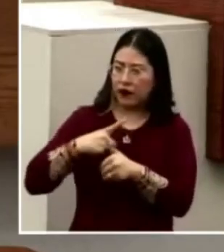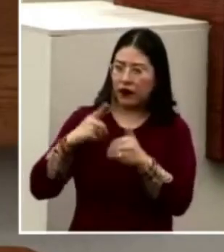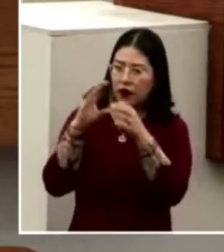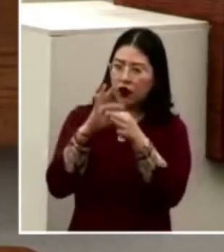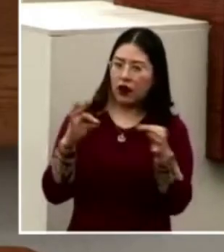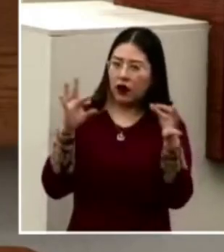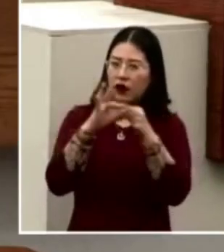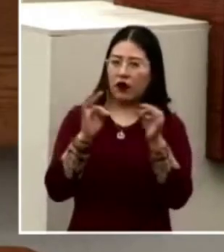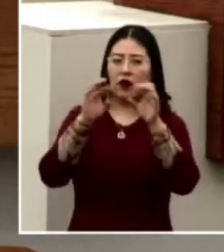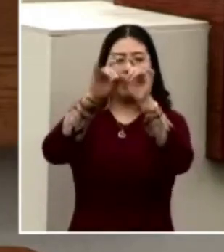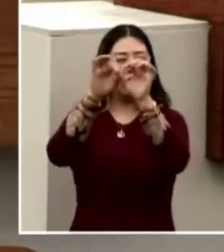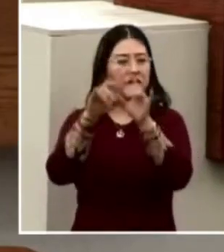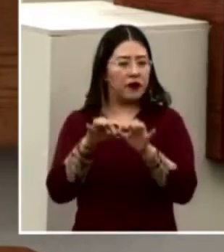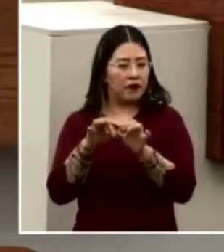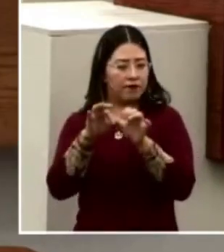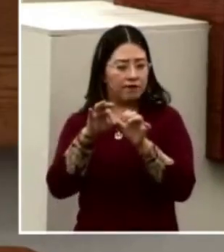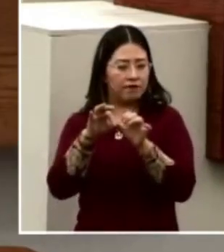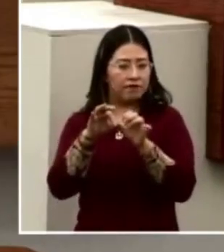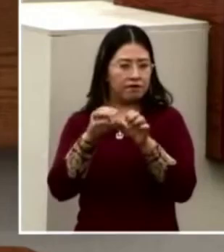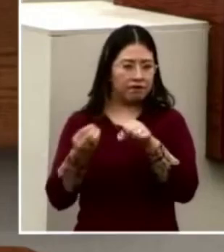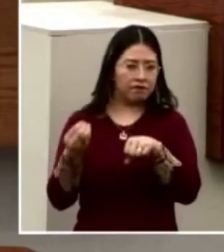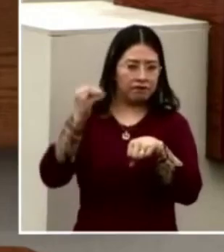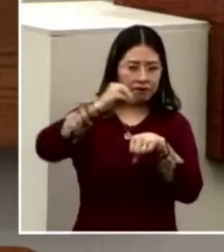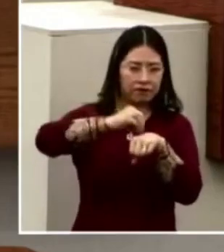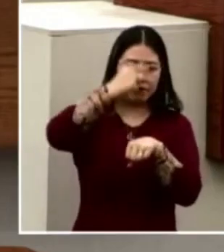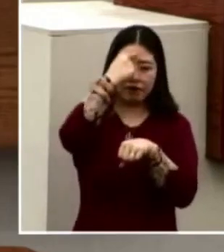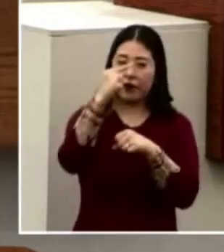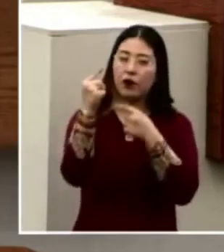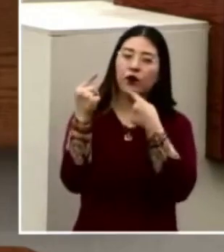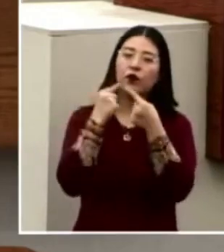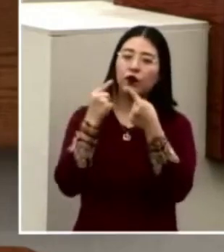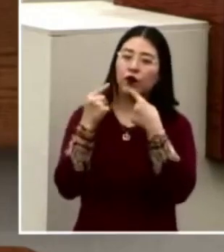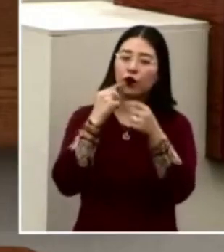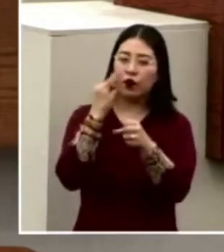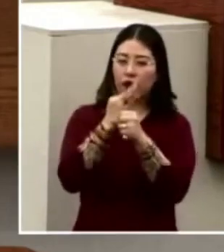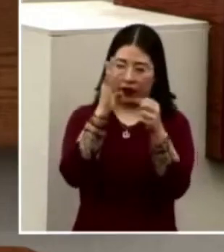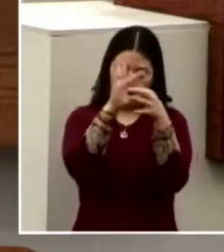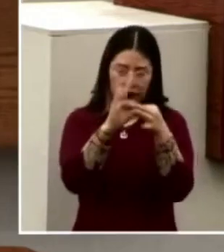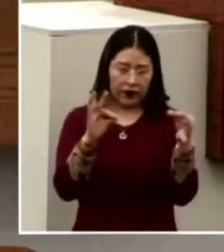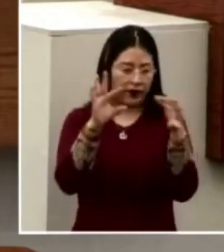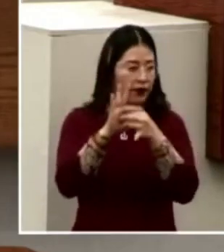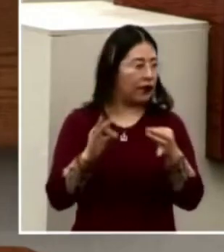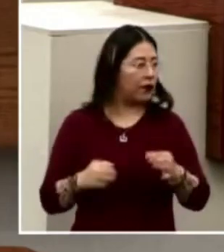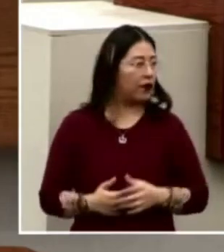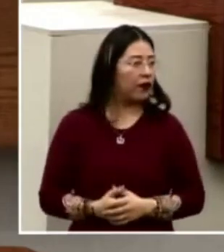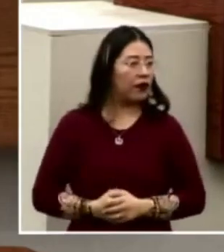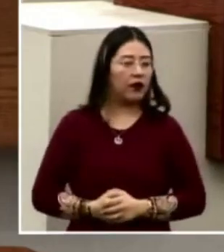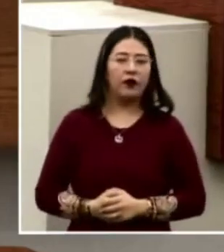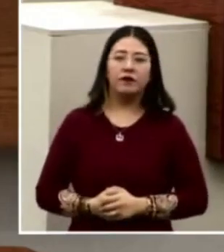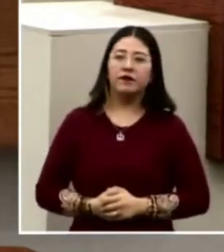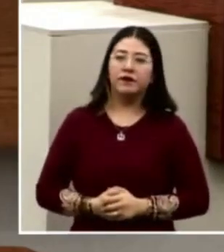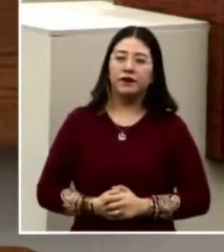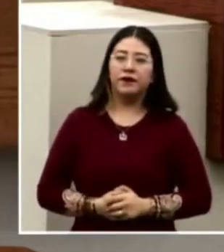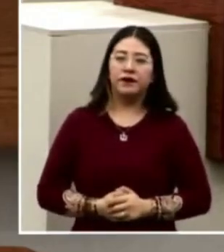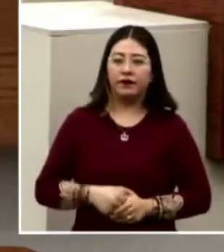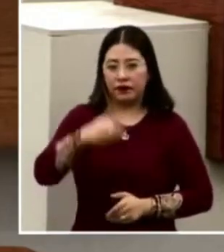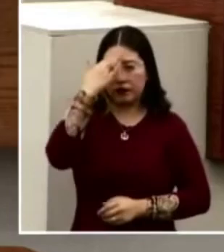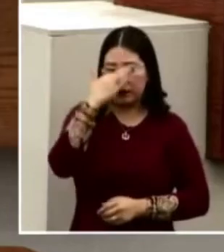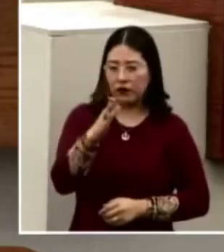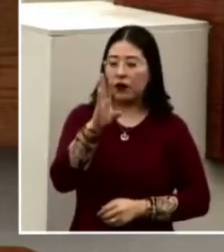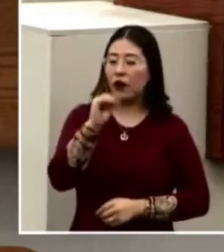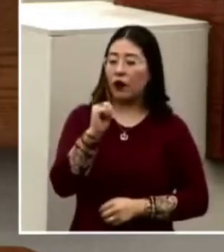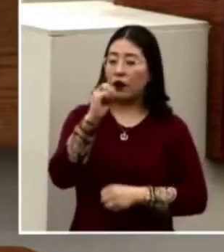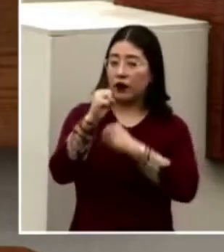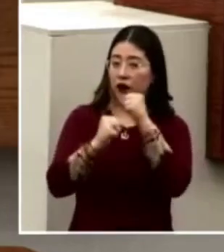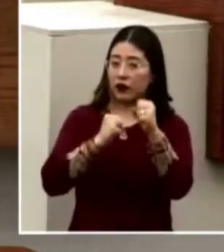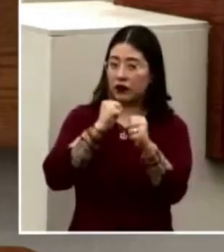en la minuta que ustedes van a discutir, dice que durante los 9 años siguientes